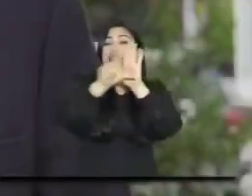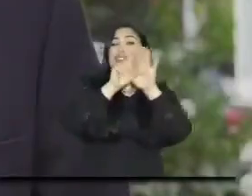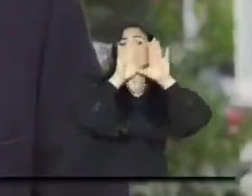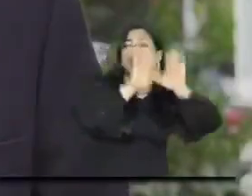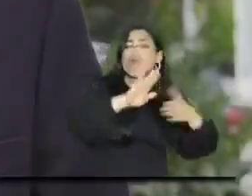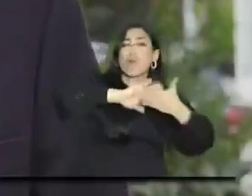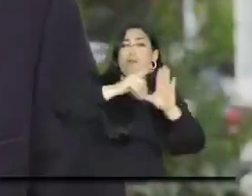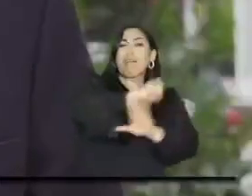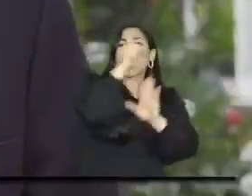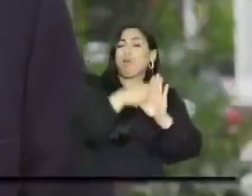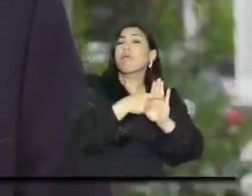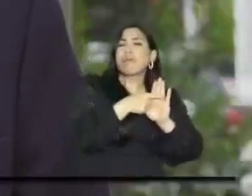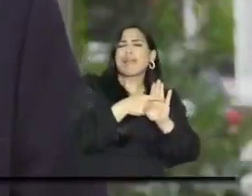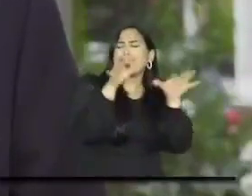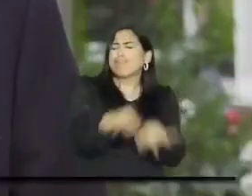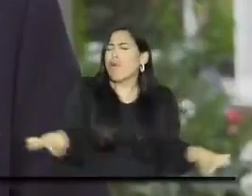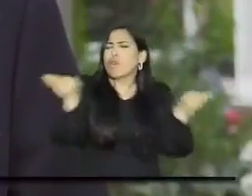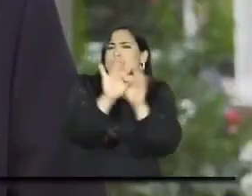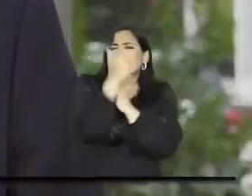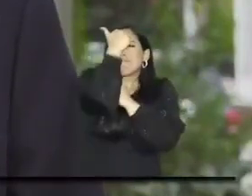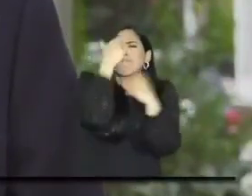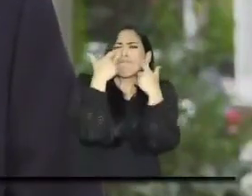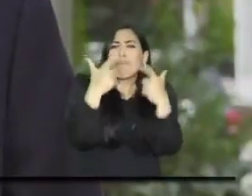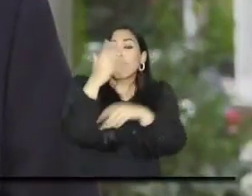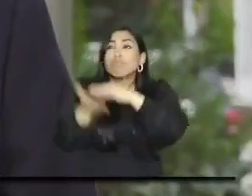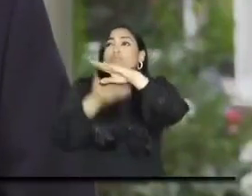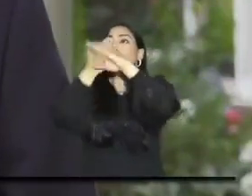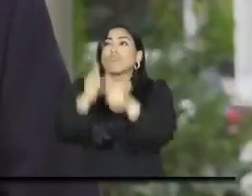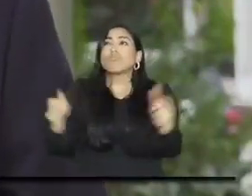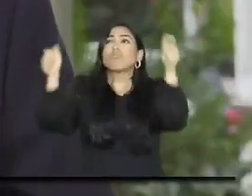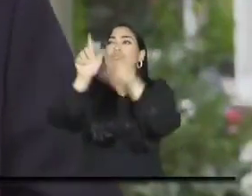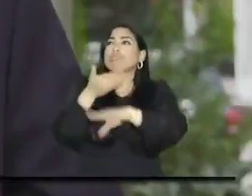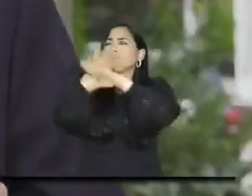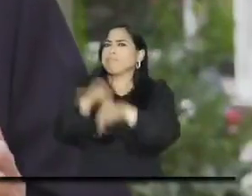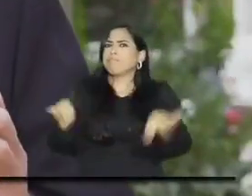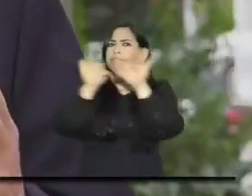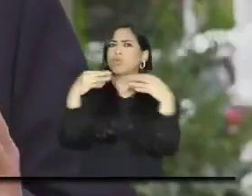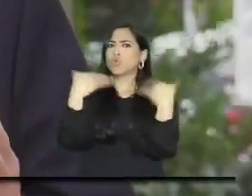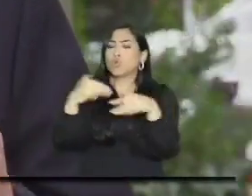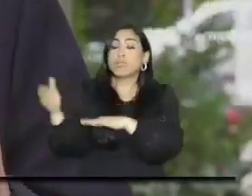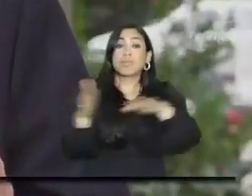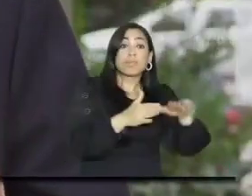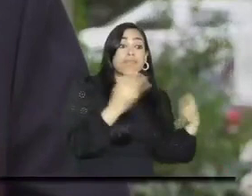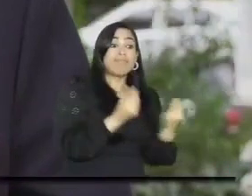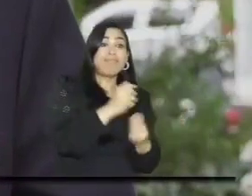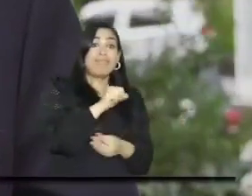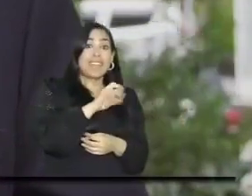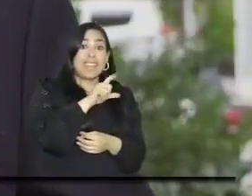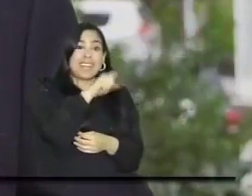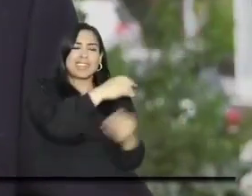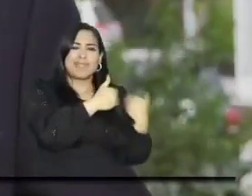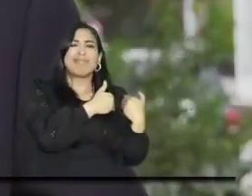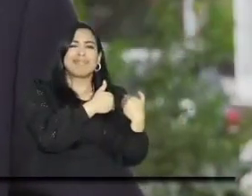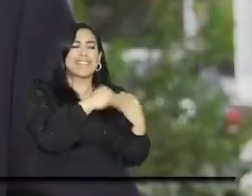llamada Ley de Paz Total es la más importante de las iniciativas que hasta ahora ha hecho trámite en el Congreso.